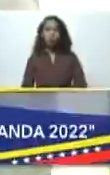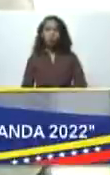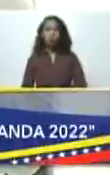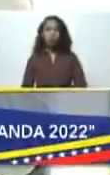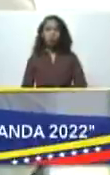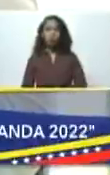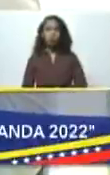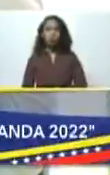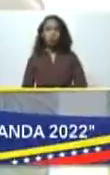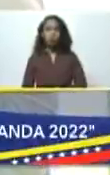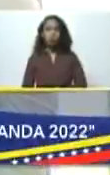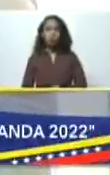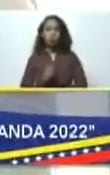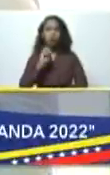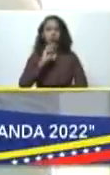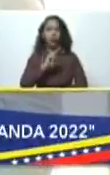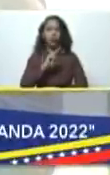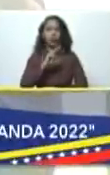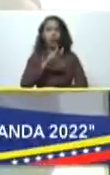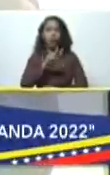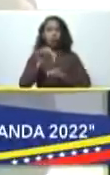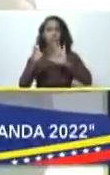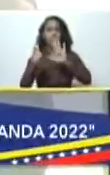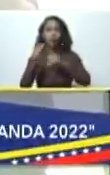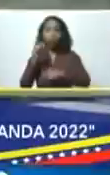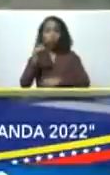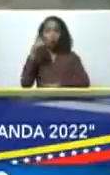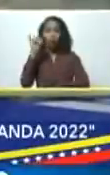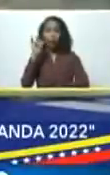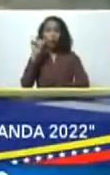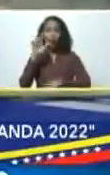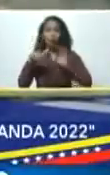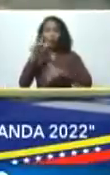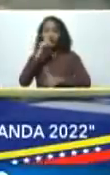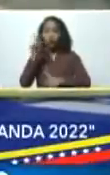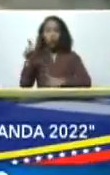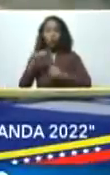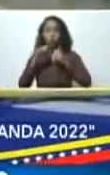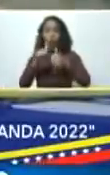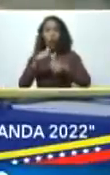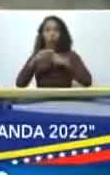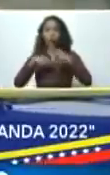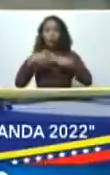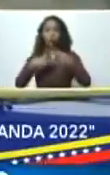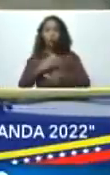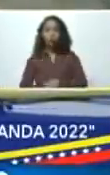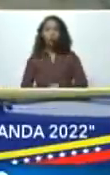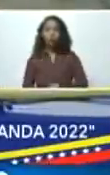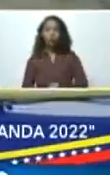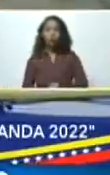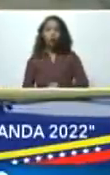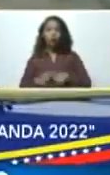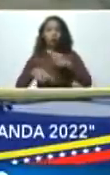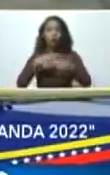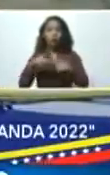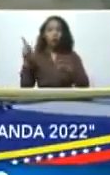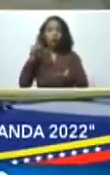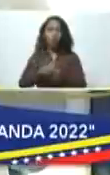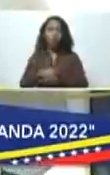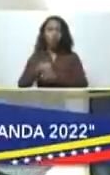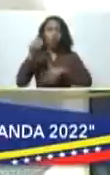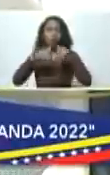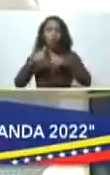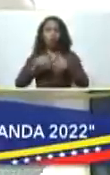Presidente. ¿Cuánto? 36. O sea, tú tenías 13 años cuando empezó la revolución, cuando la revolución llegó al poder por